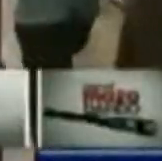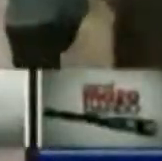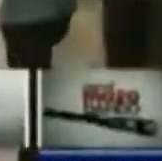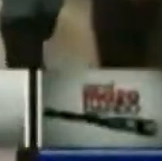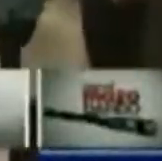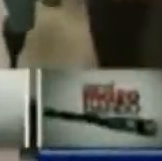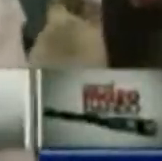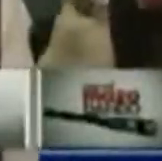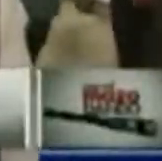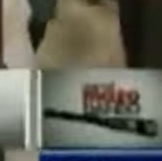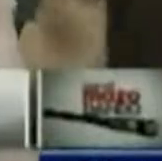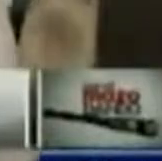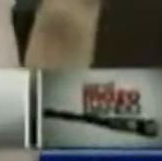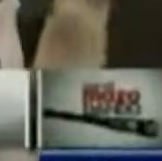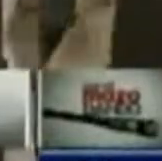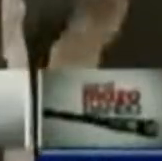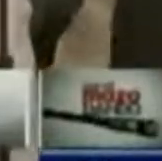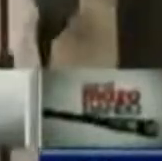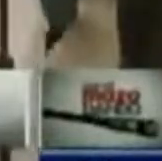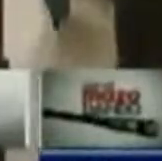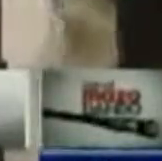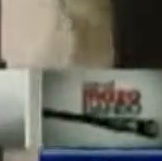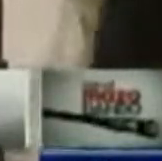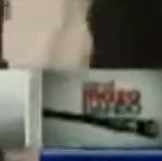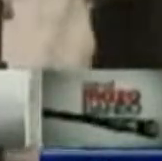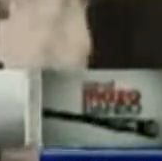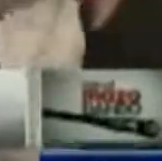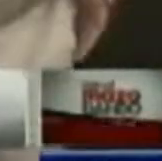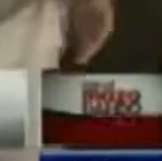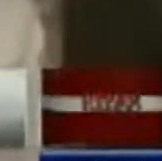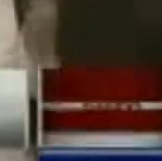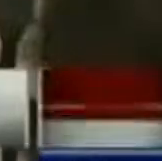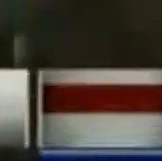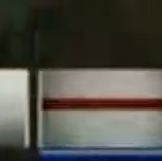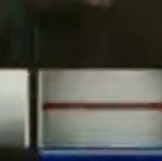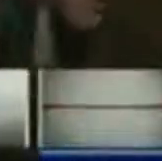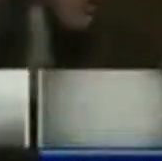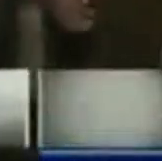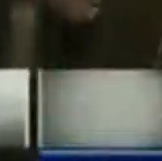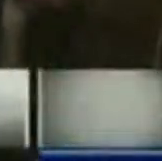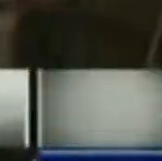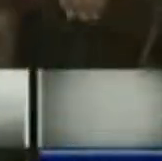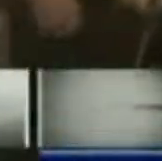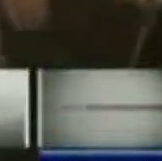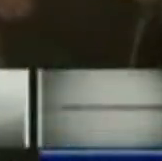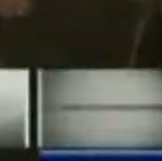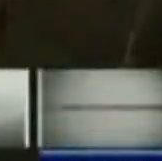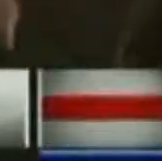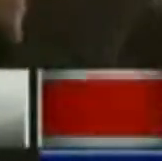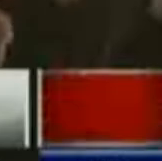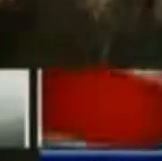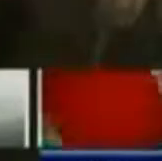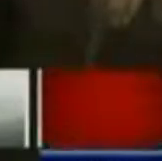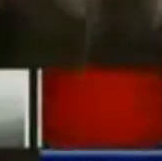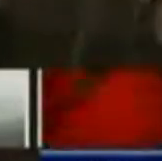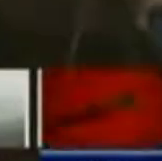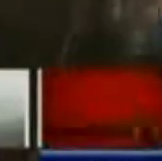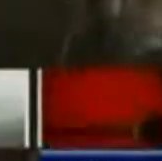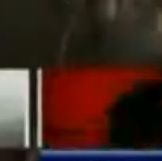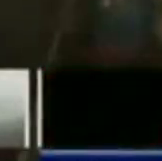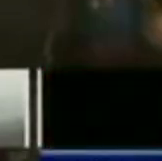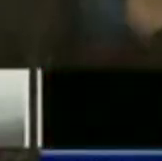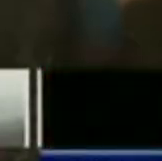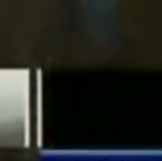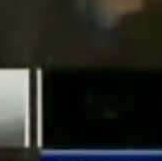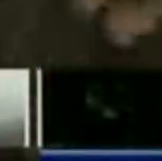Mi corazón se conmueve cuando cae un aguacero escampa fuera primero porque